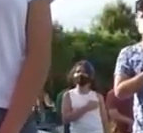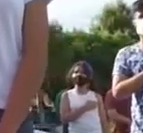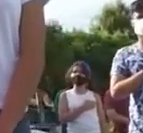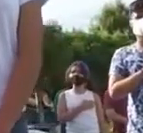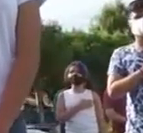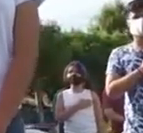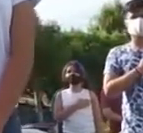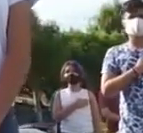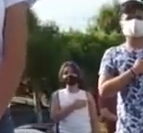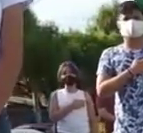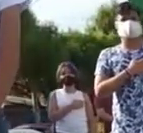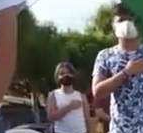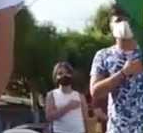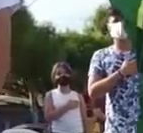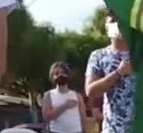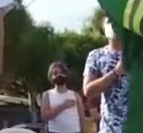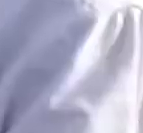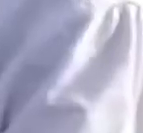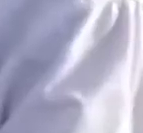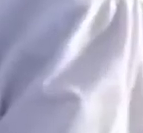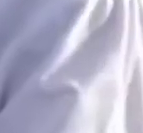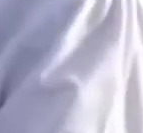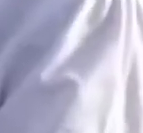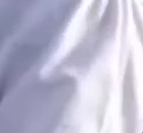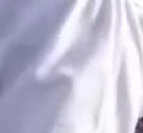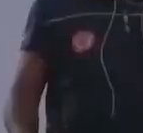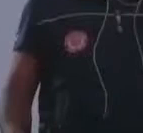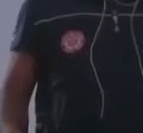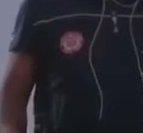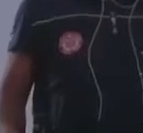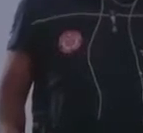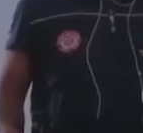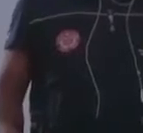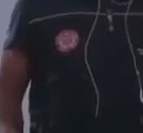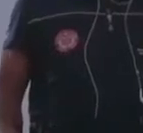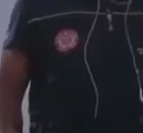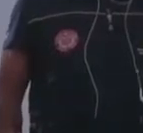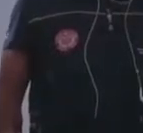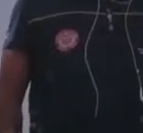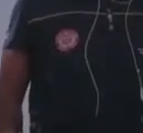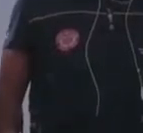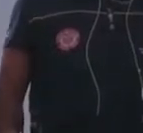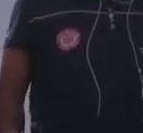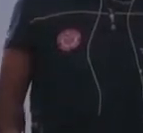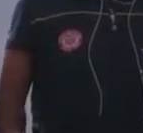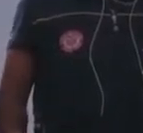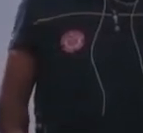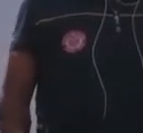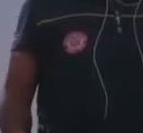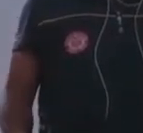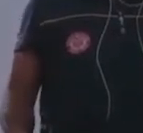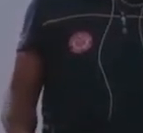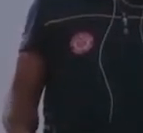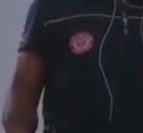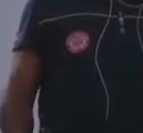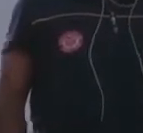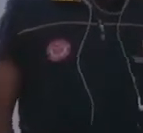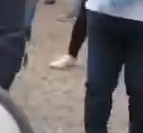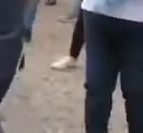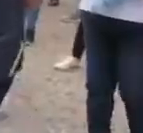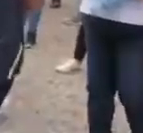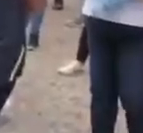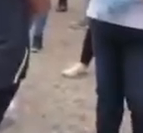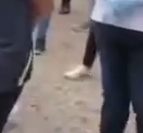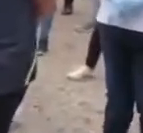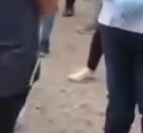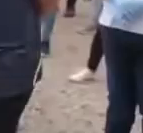pesar de los hechos nunca antes vistos en la ciudad, como el caso de la pandemia, que ha cobrado la vida de muchas personas en el mundo y que redujo las